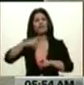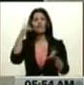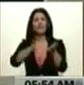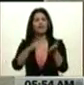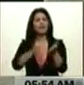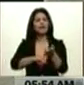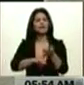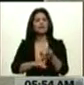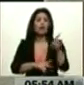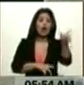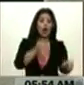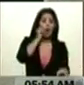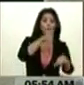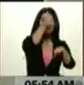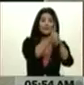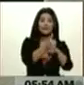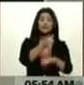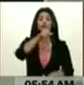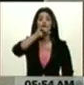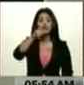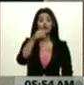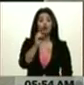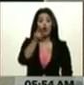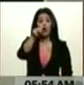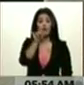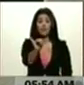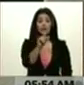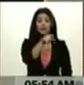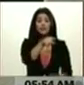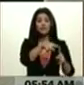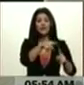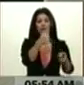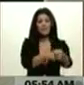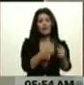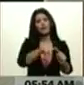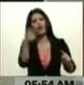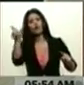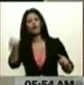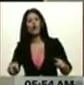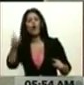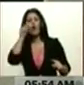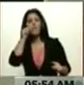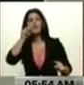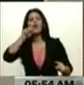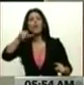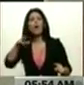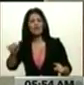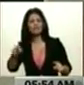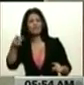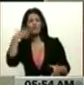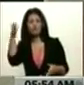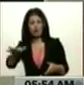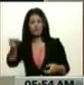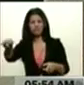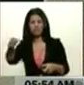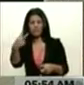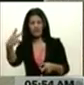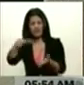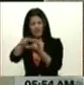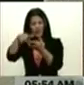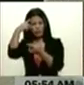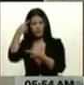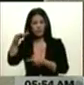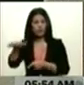Johnny Montoya, el hermano de Juancho Montoya, el colectivo que mataron el 12 de febrero, a Johnny lo llamaron por teléfono y le pidieron que él fuera